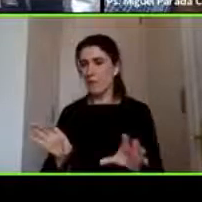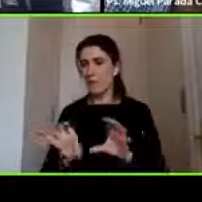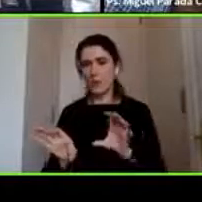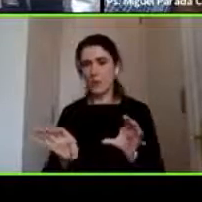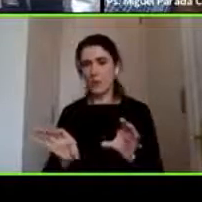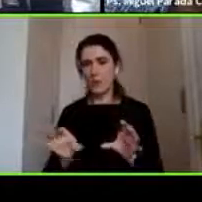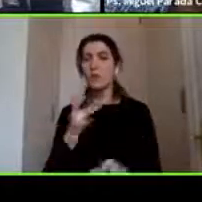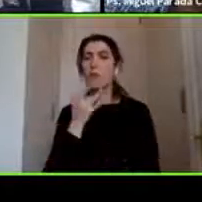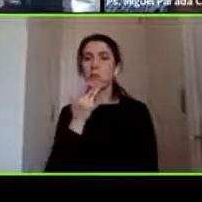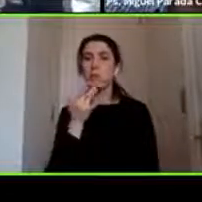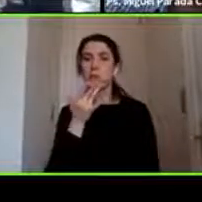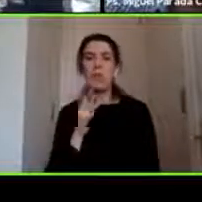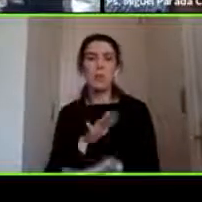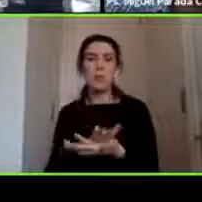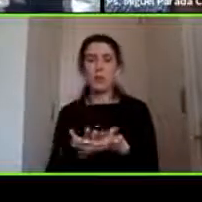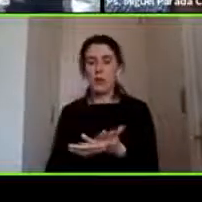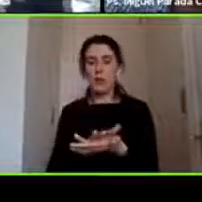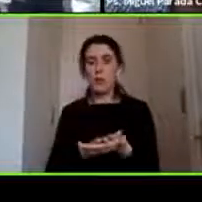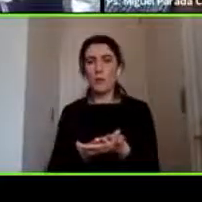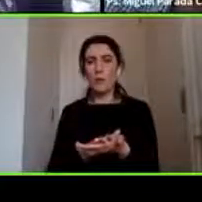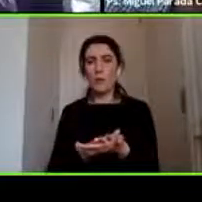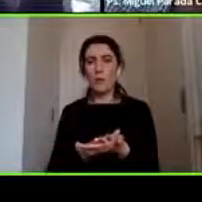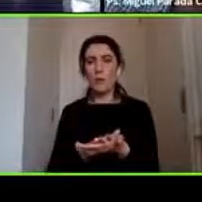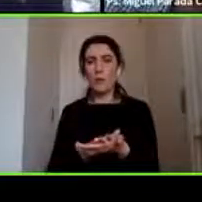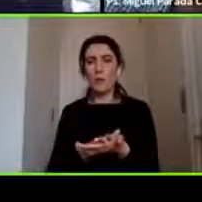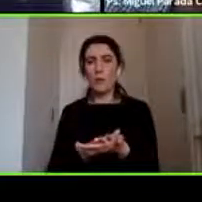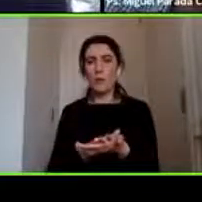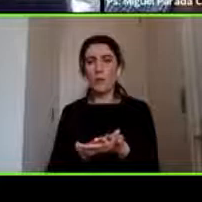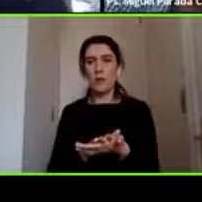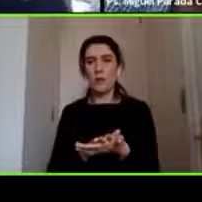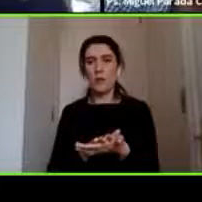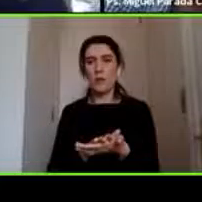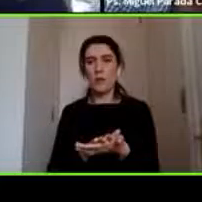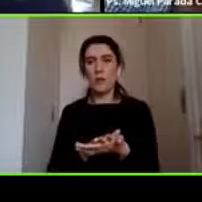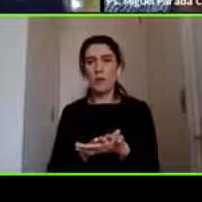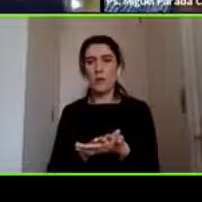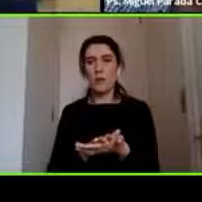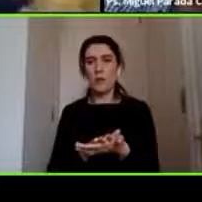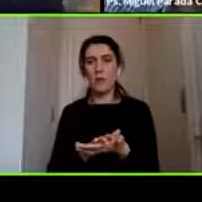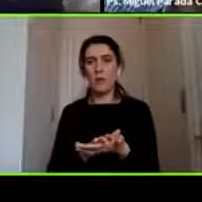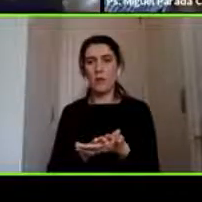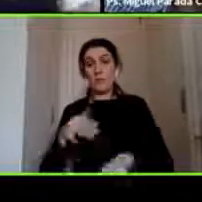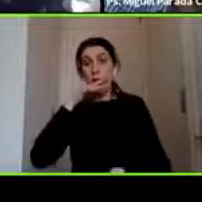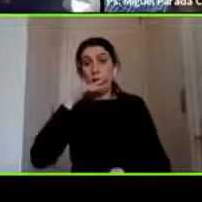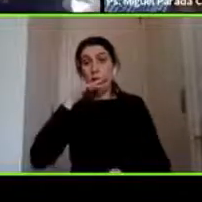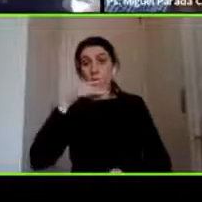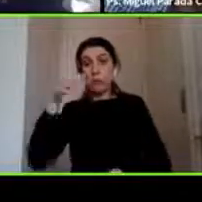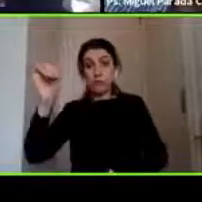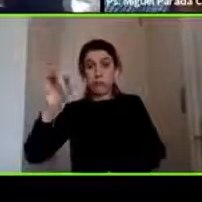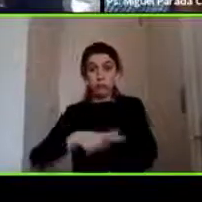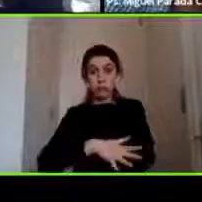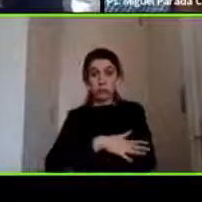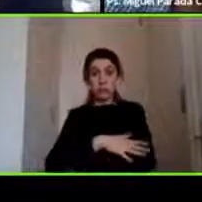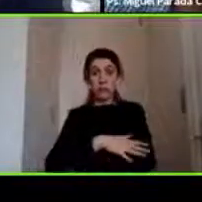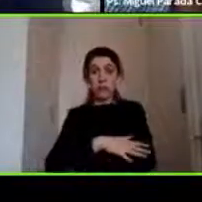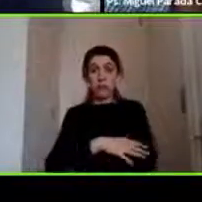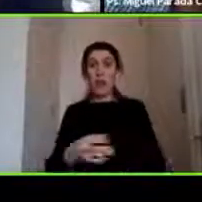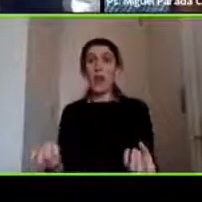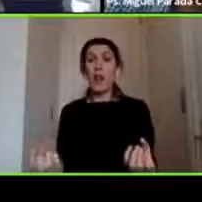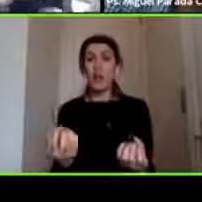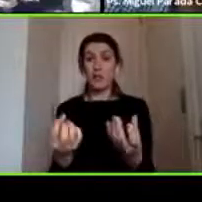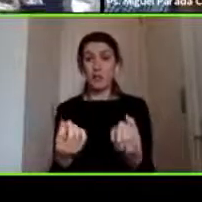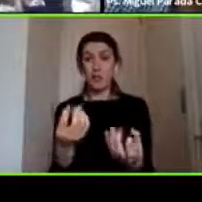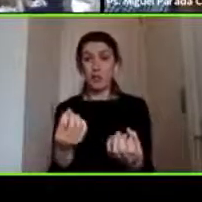las quemaduras hacer o sea sujetar las cocinas por ejemplo que se hace